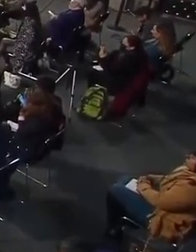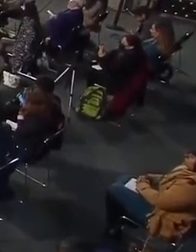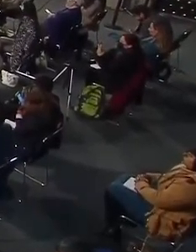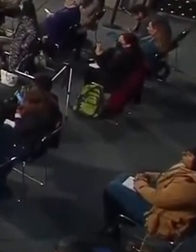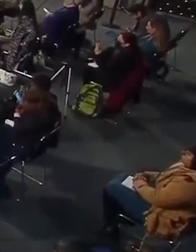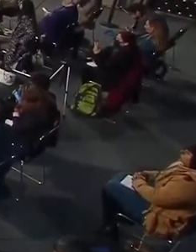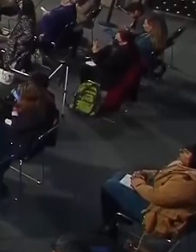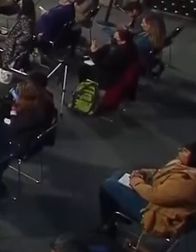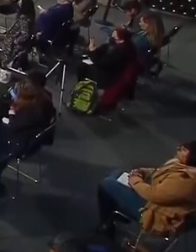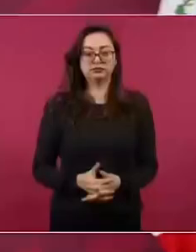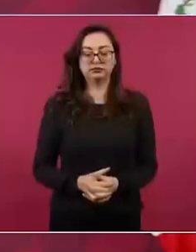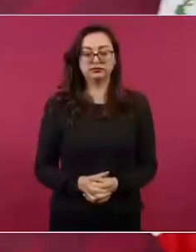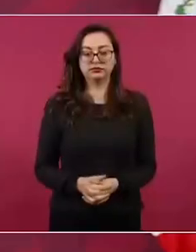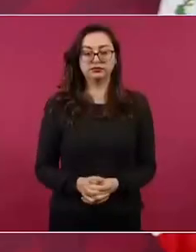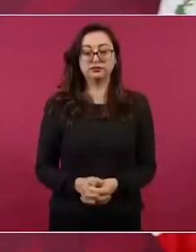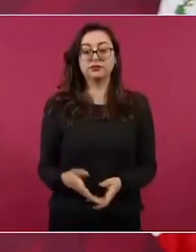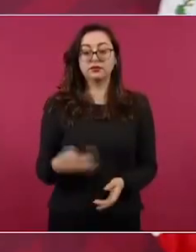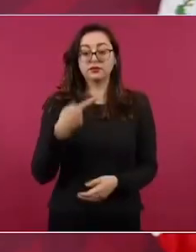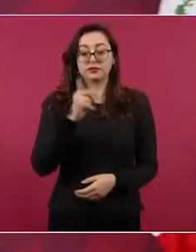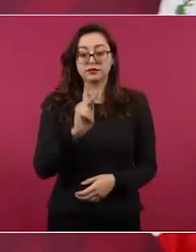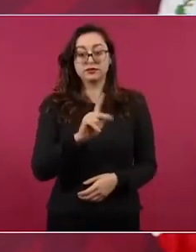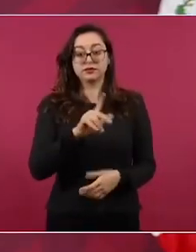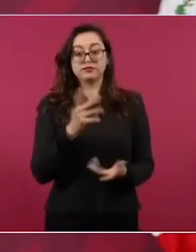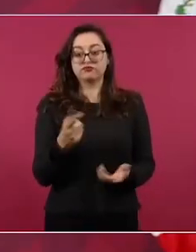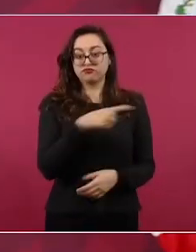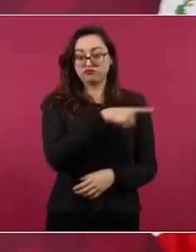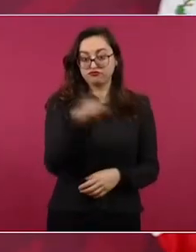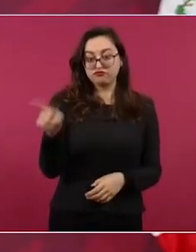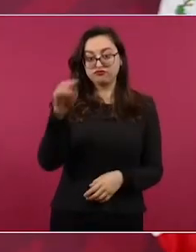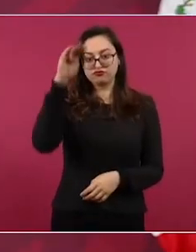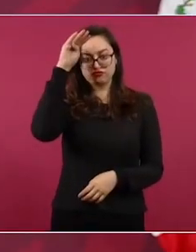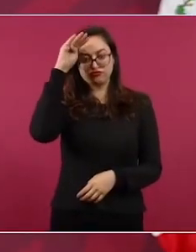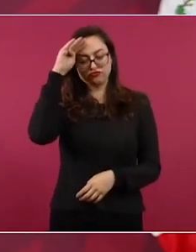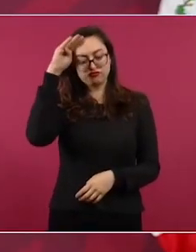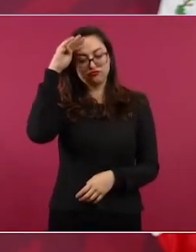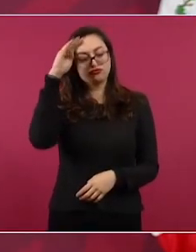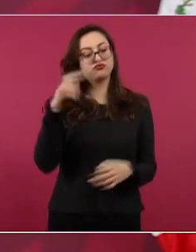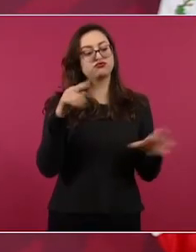Les va a decir, es un genio.